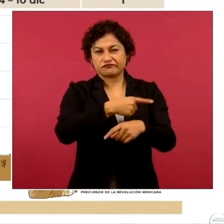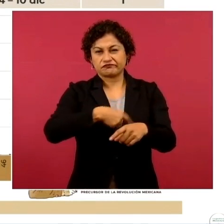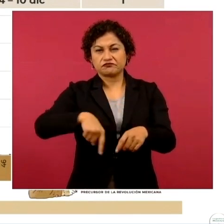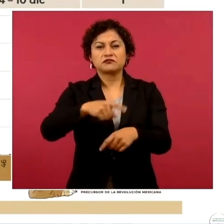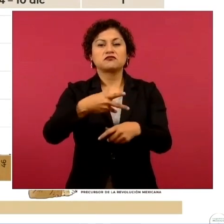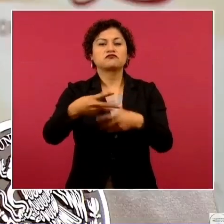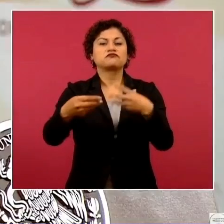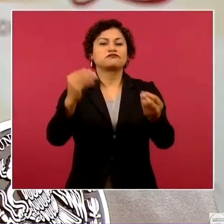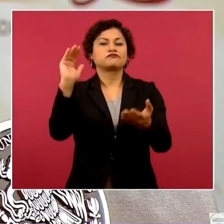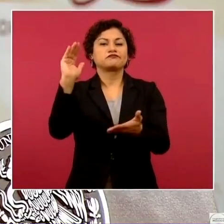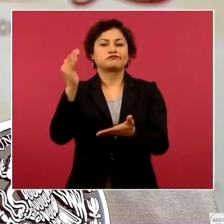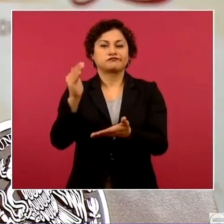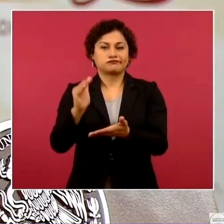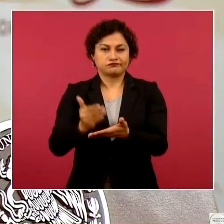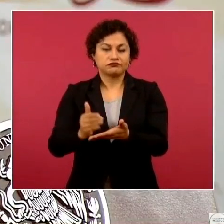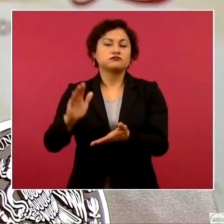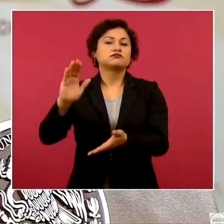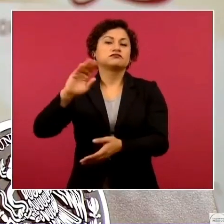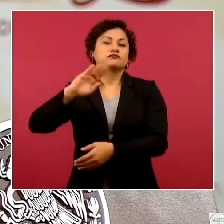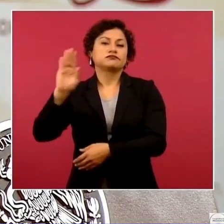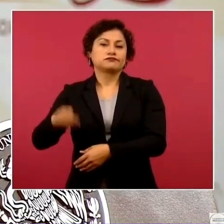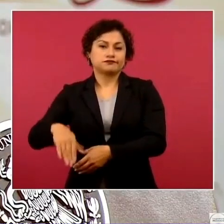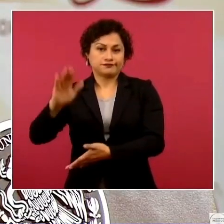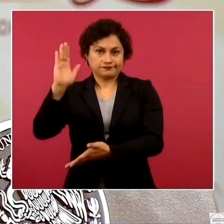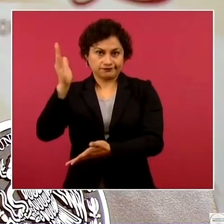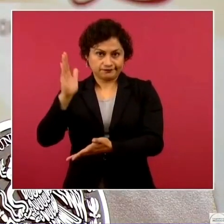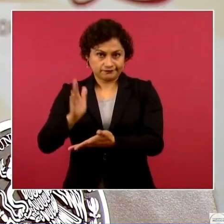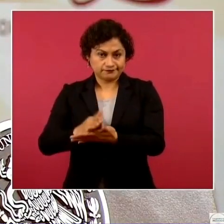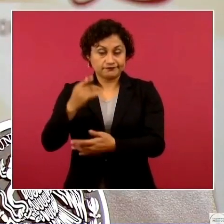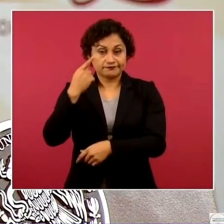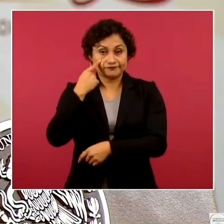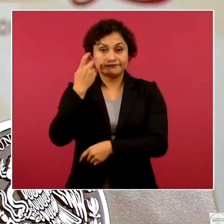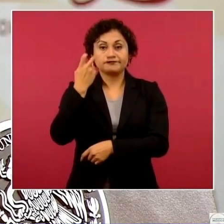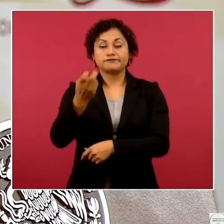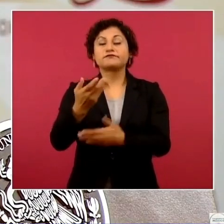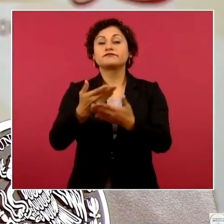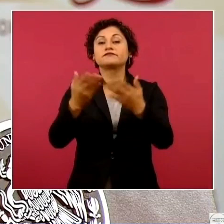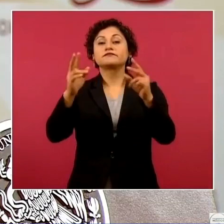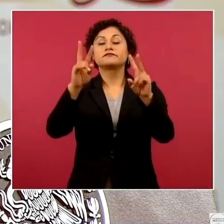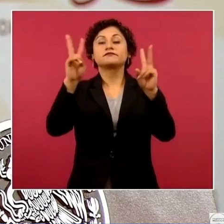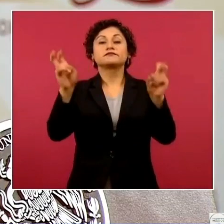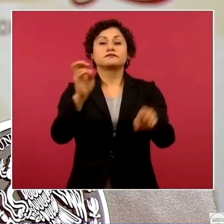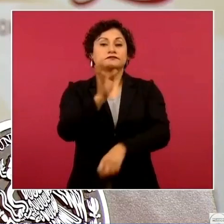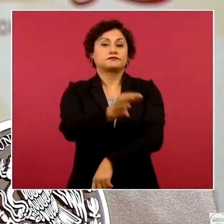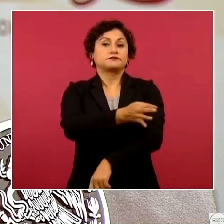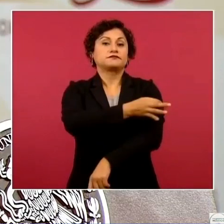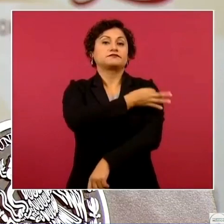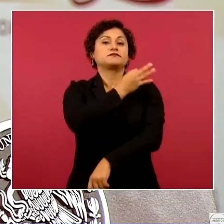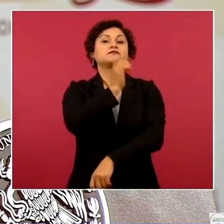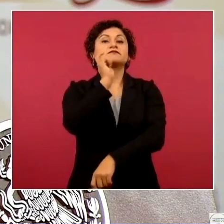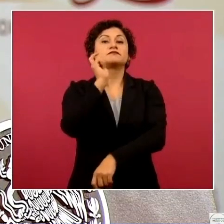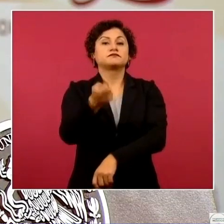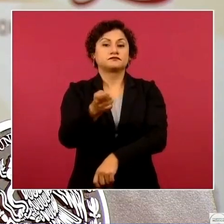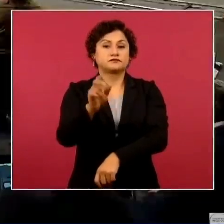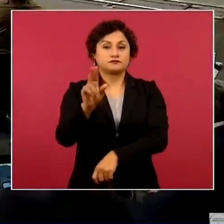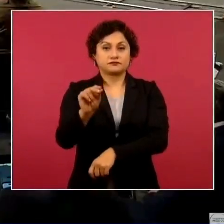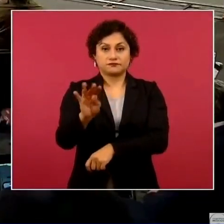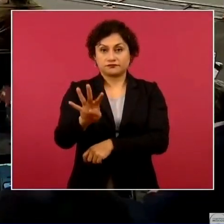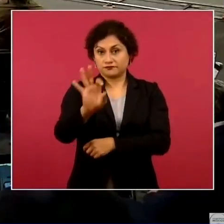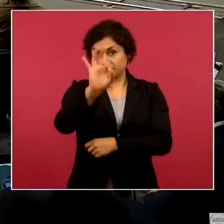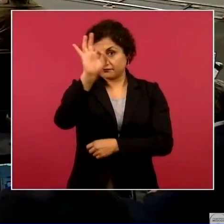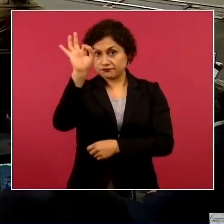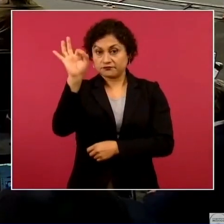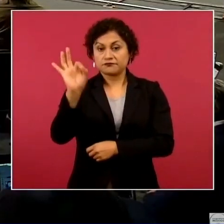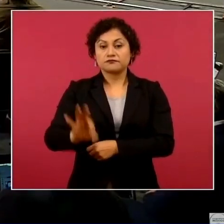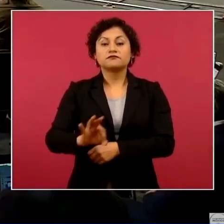el resumen de la cobertura vacunal. Estos números son ya conocidos, los hemos informado previamente: 84%